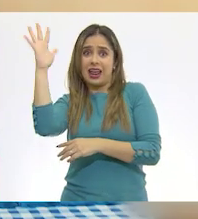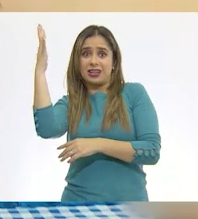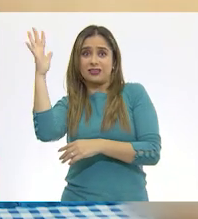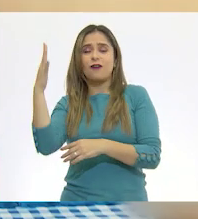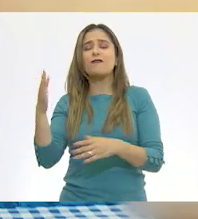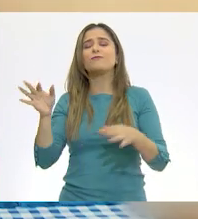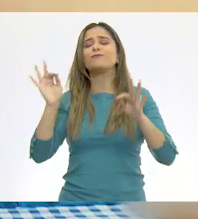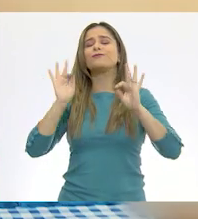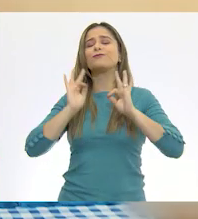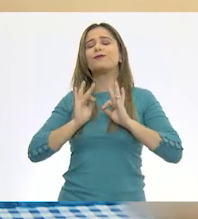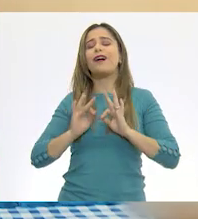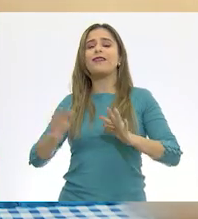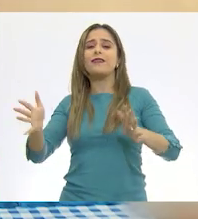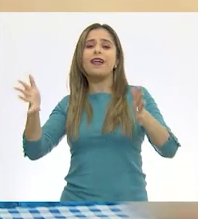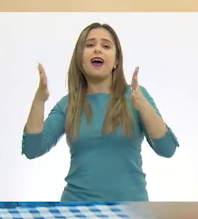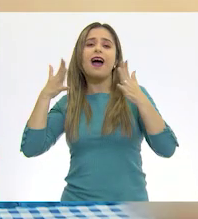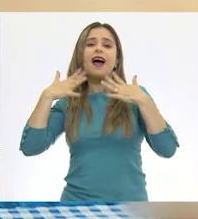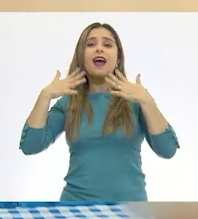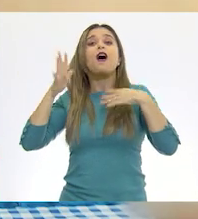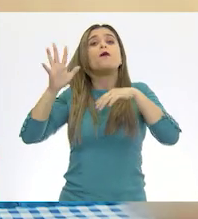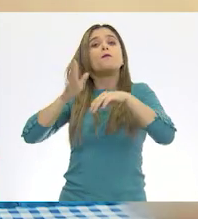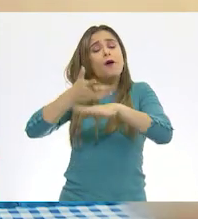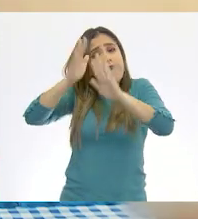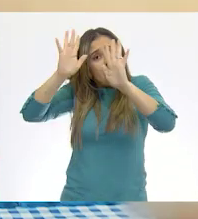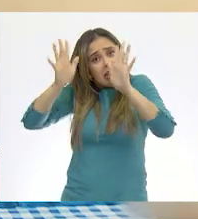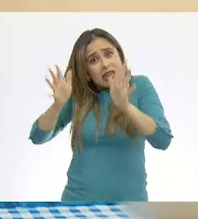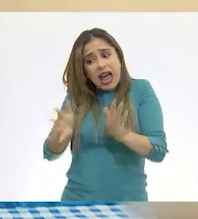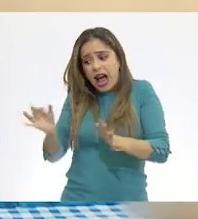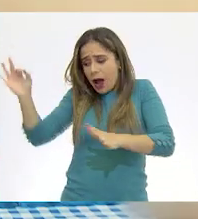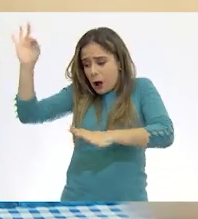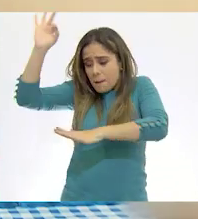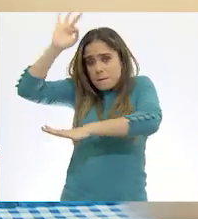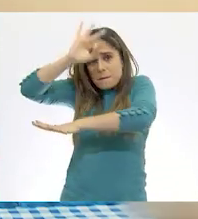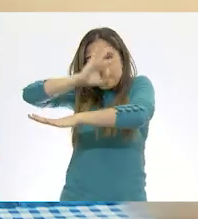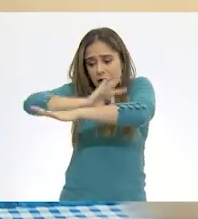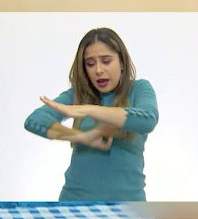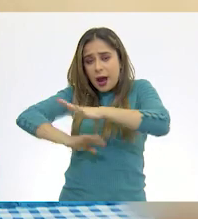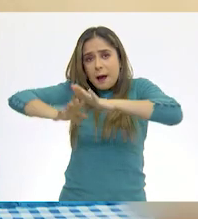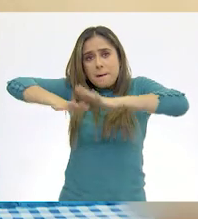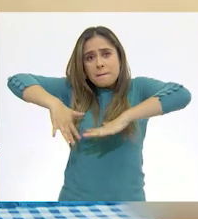lechuga por el baño que se dio.